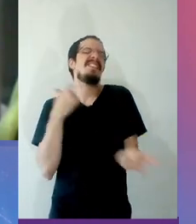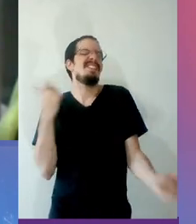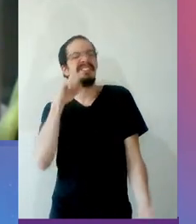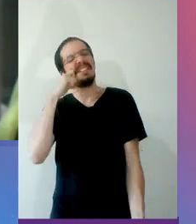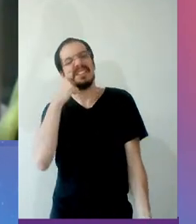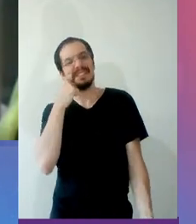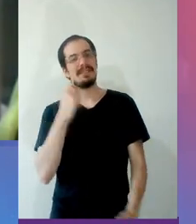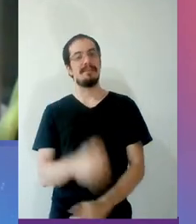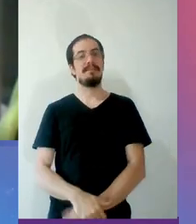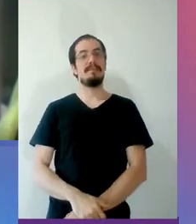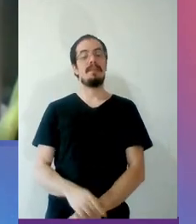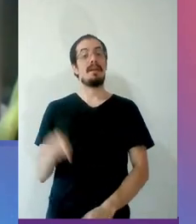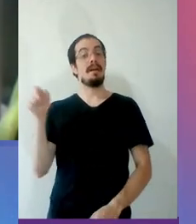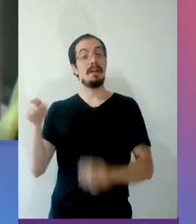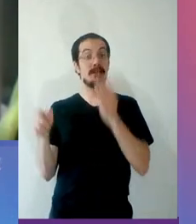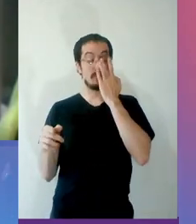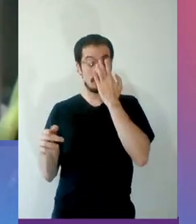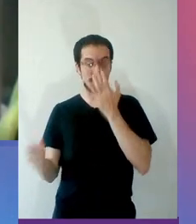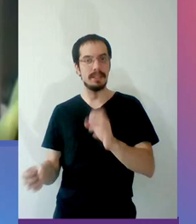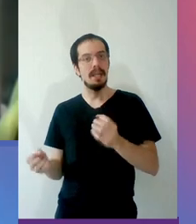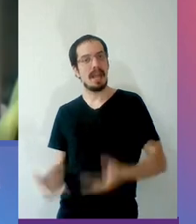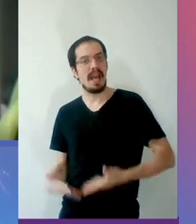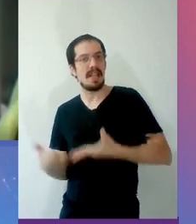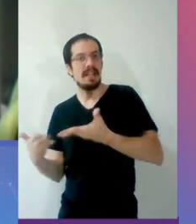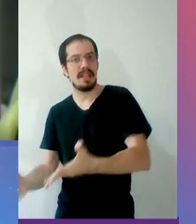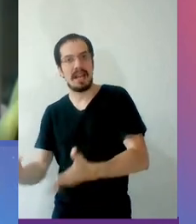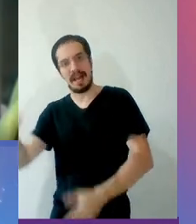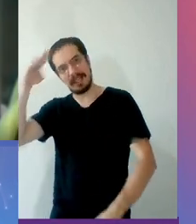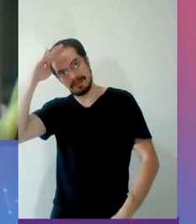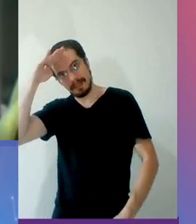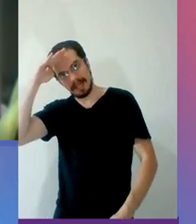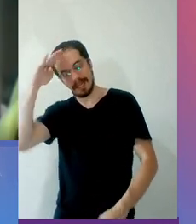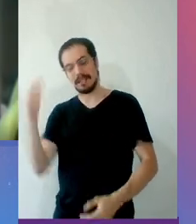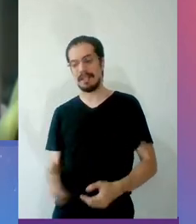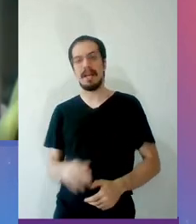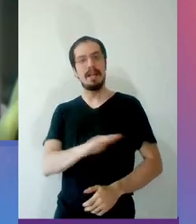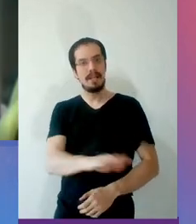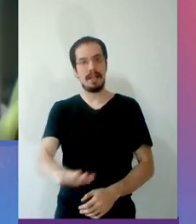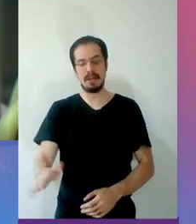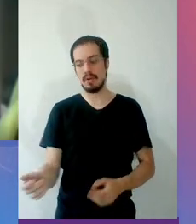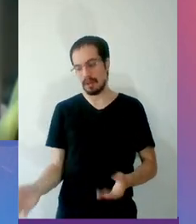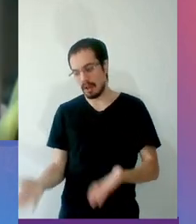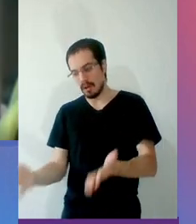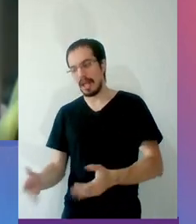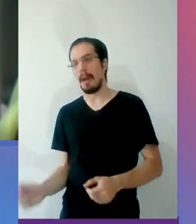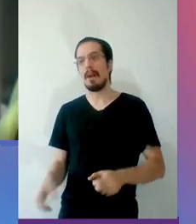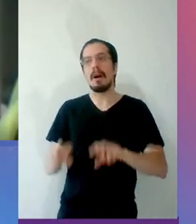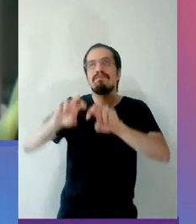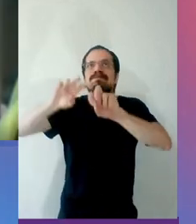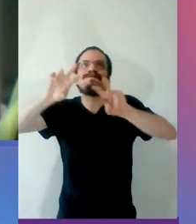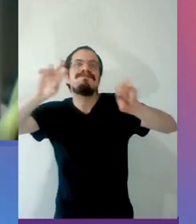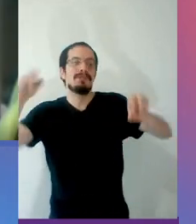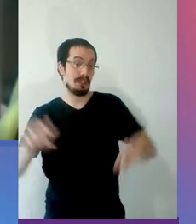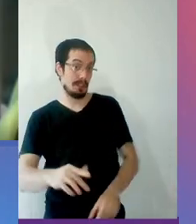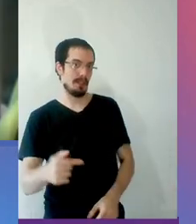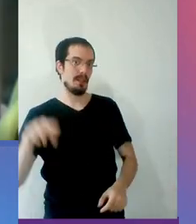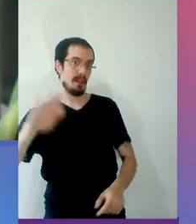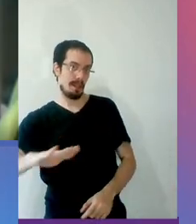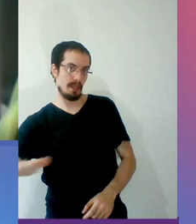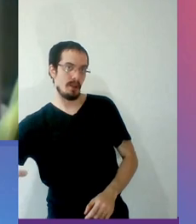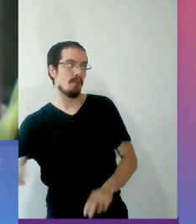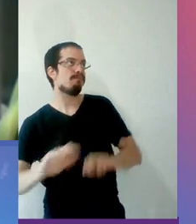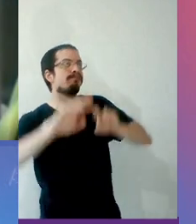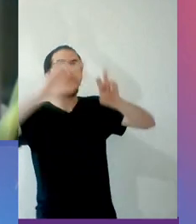es entregar la experiencia, ¿cierto? El que ellos puedan explorar a medida que, como en el